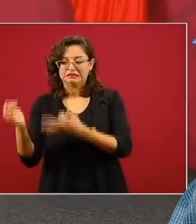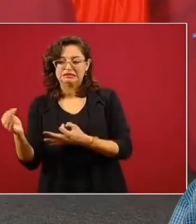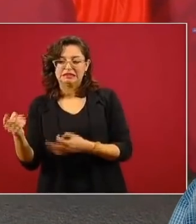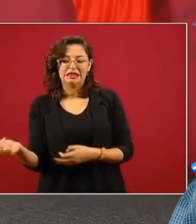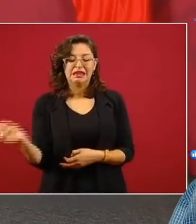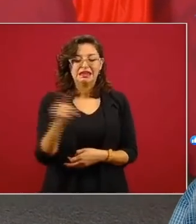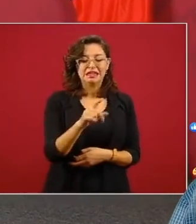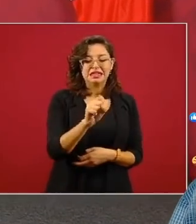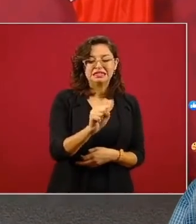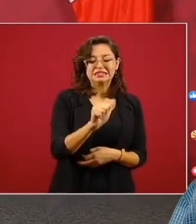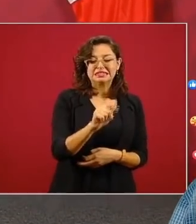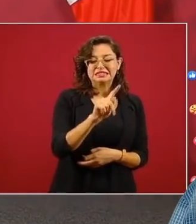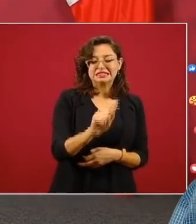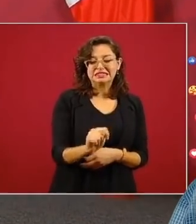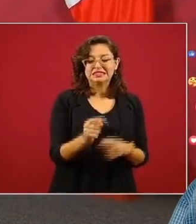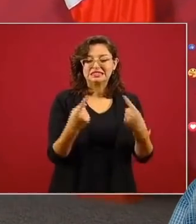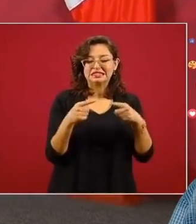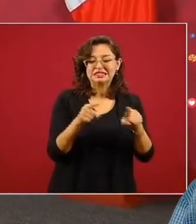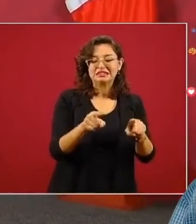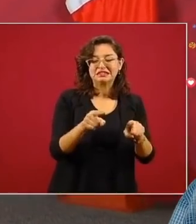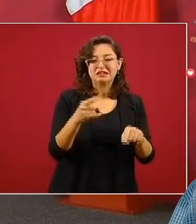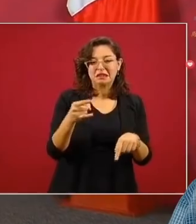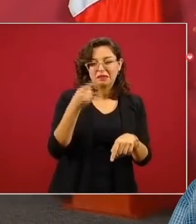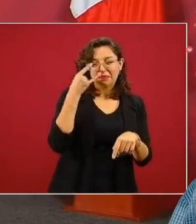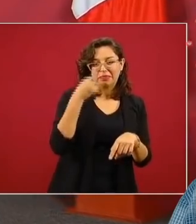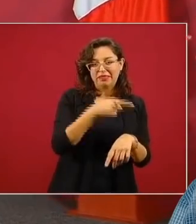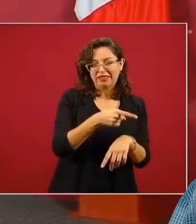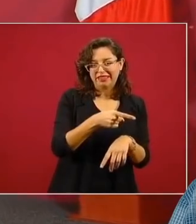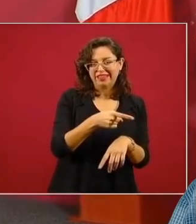paralelo. Así como hablan de la economía informal,